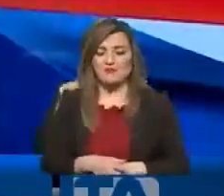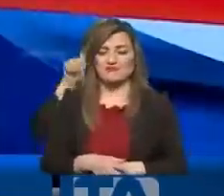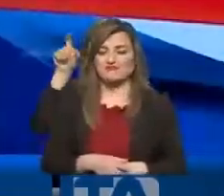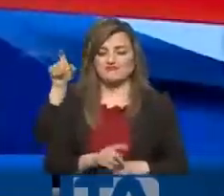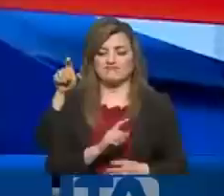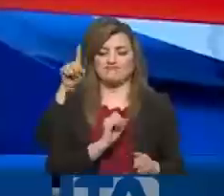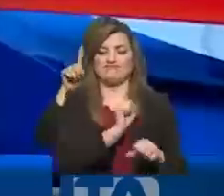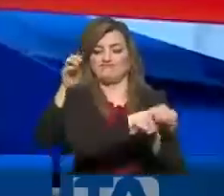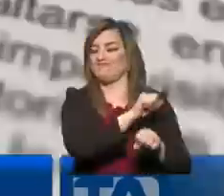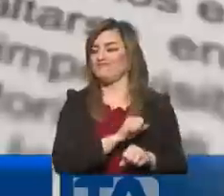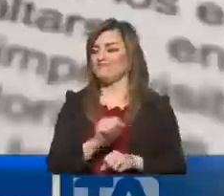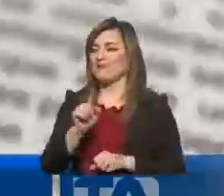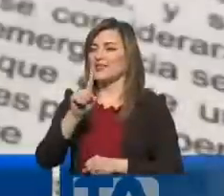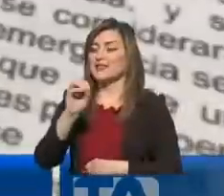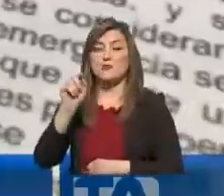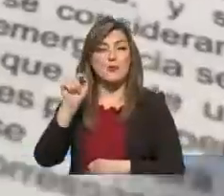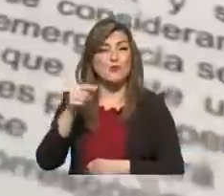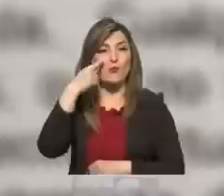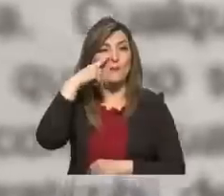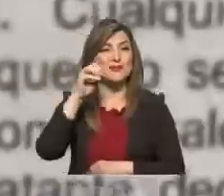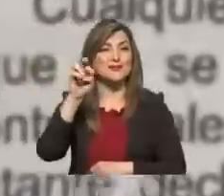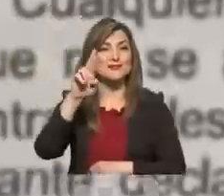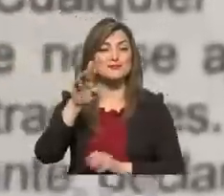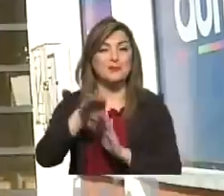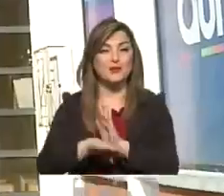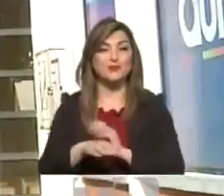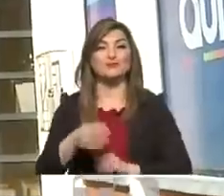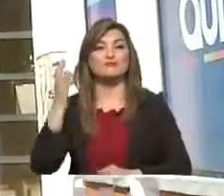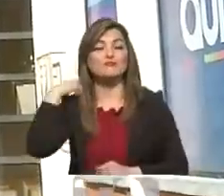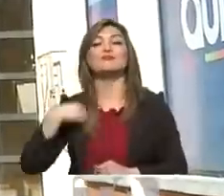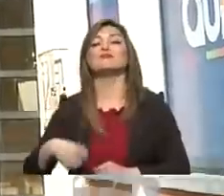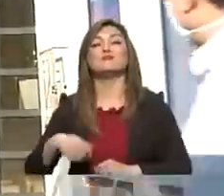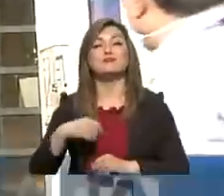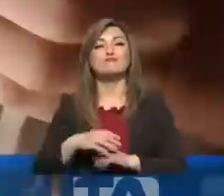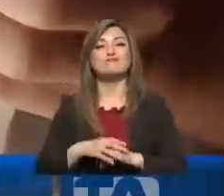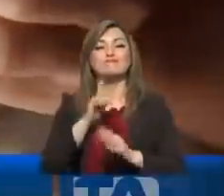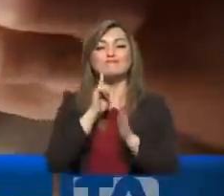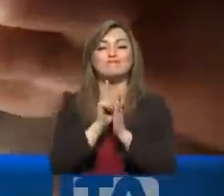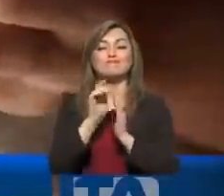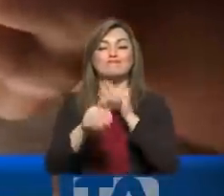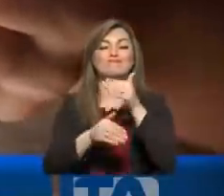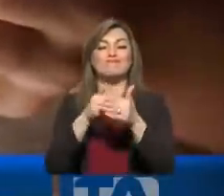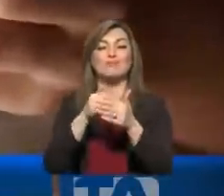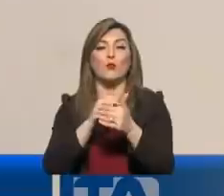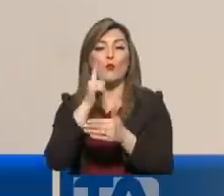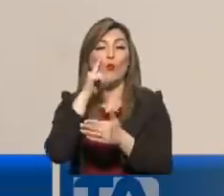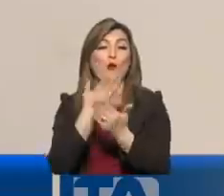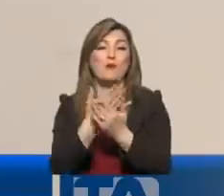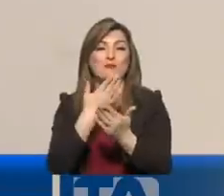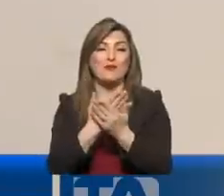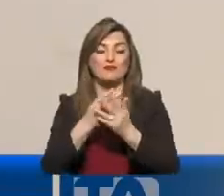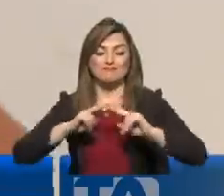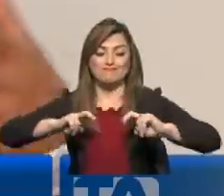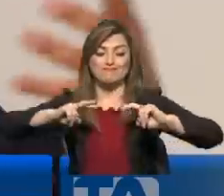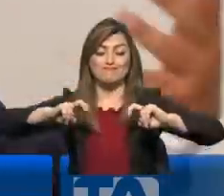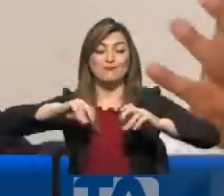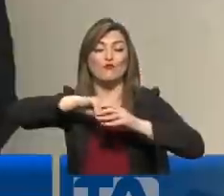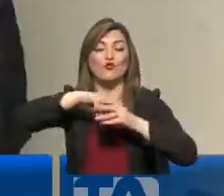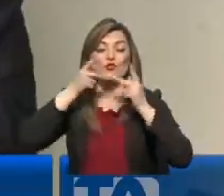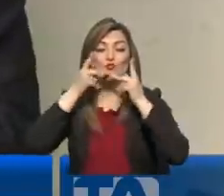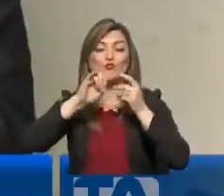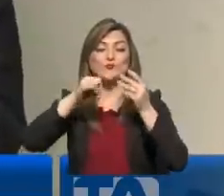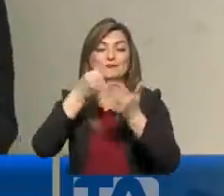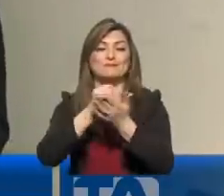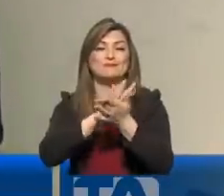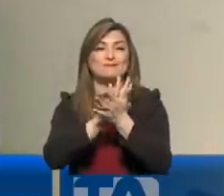por 100.000 pruebas menos. Elementos que bien podrían sumar al proceso de investigación del caso por presunto peculado que involucra a Jorge Yunda,